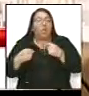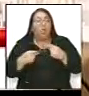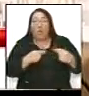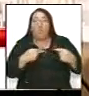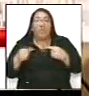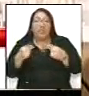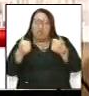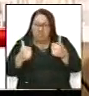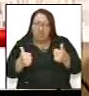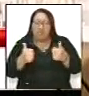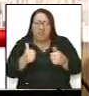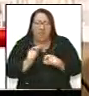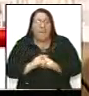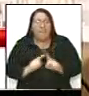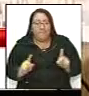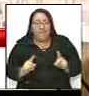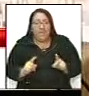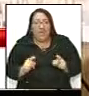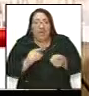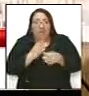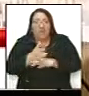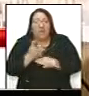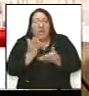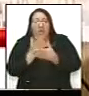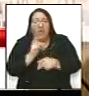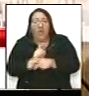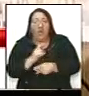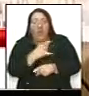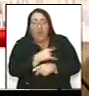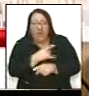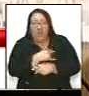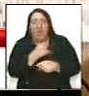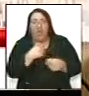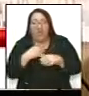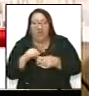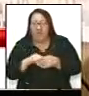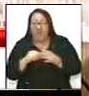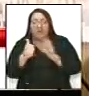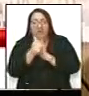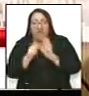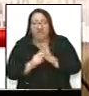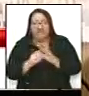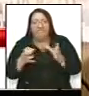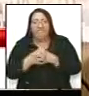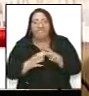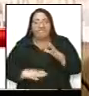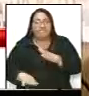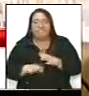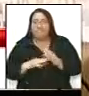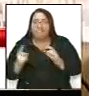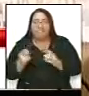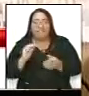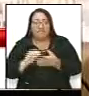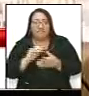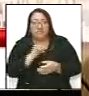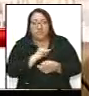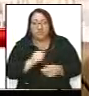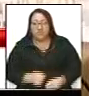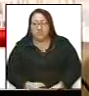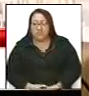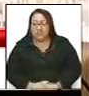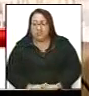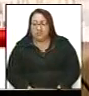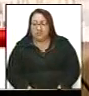competencias, la lógica del acceso a la educación universitaria tendría que ser articulada a la básica y no institucionalizar